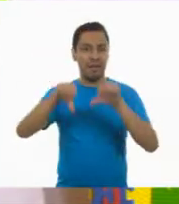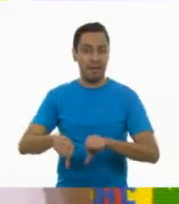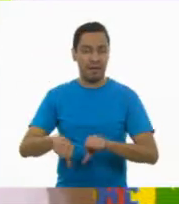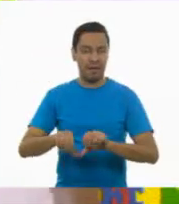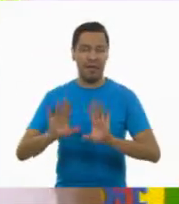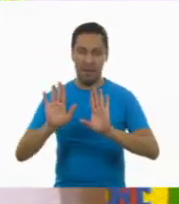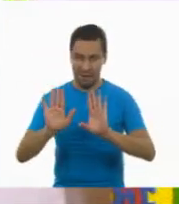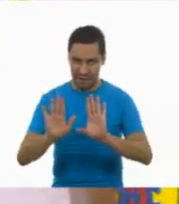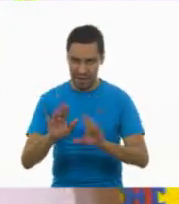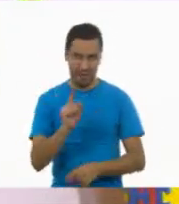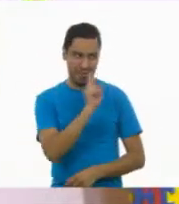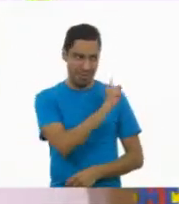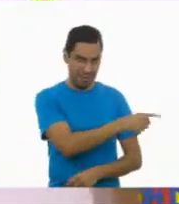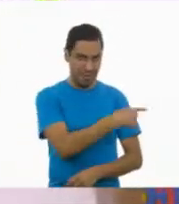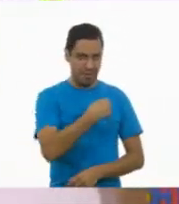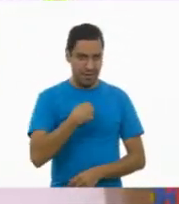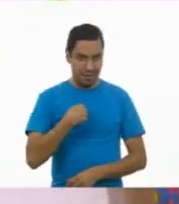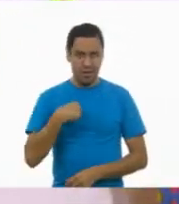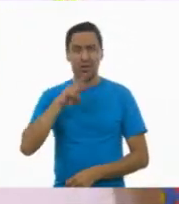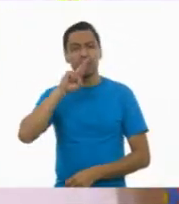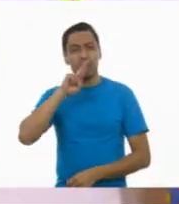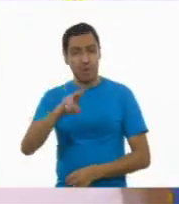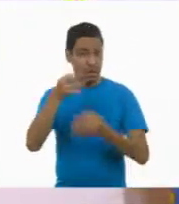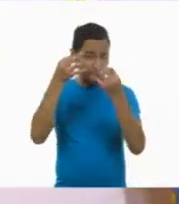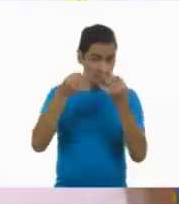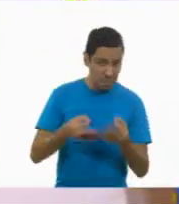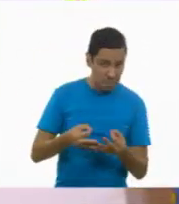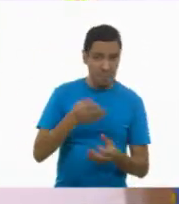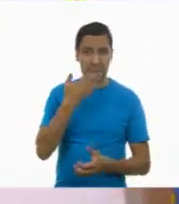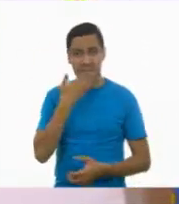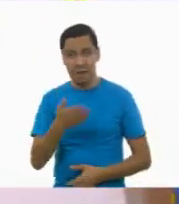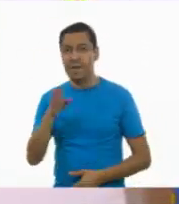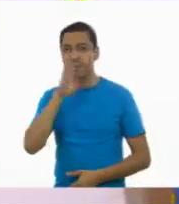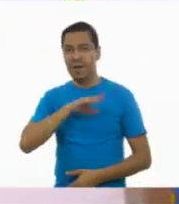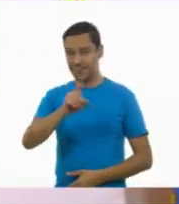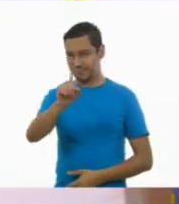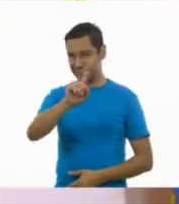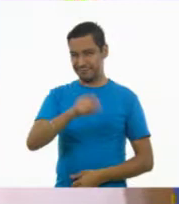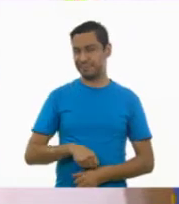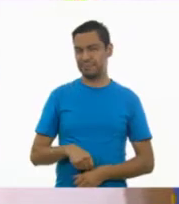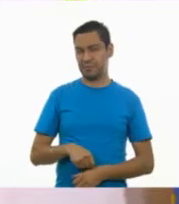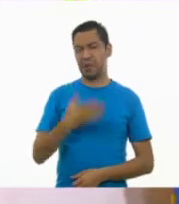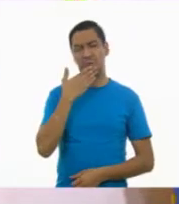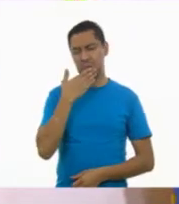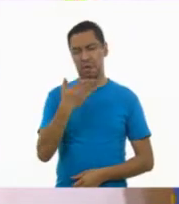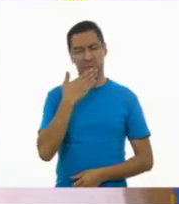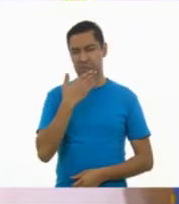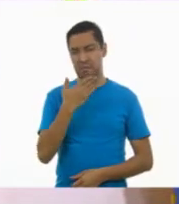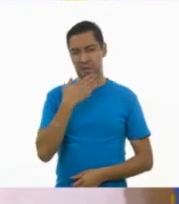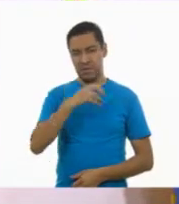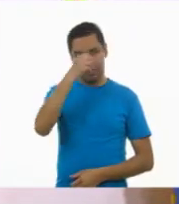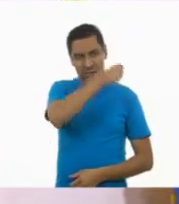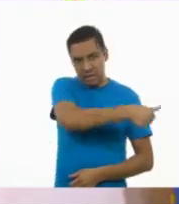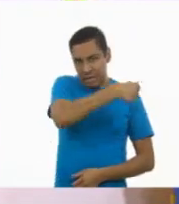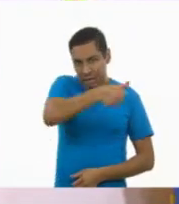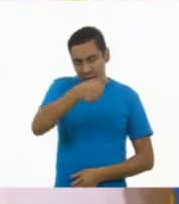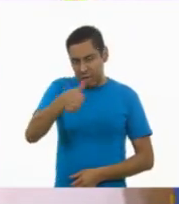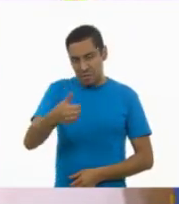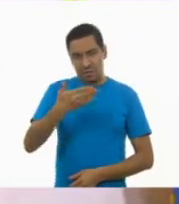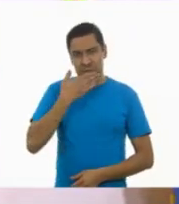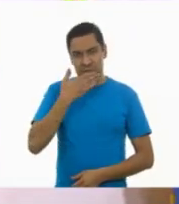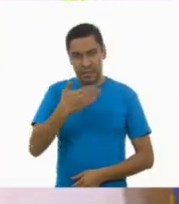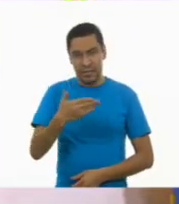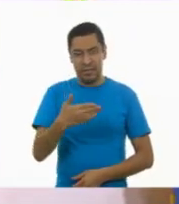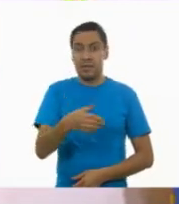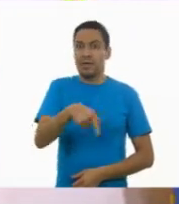ninguna de las respuestas es correcta o incorrecta. Solo deben recordar que al tener en sus manos una decisión, tienen la